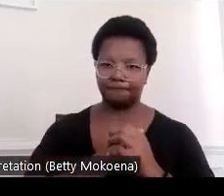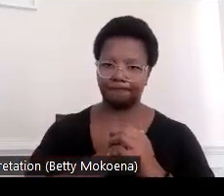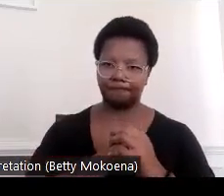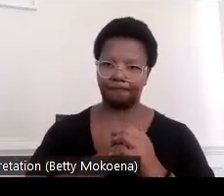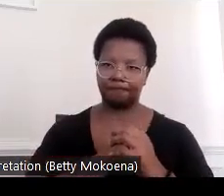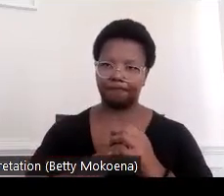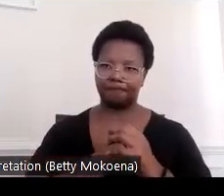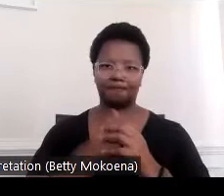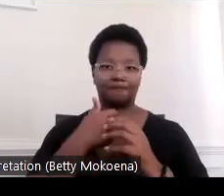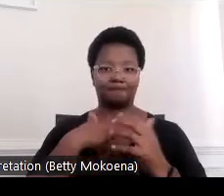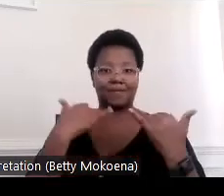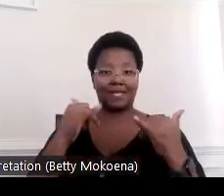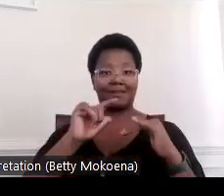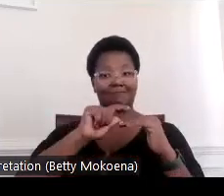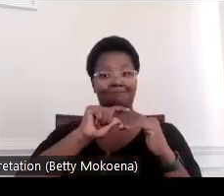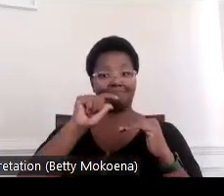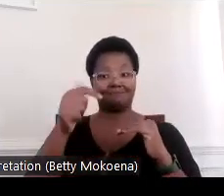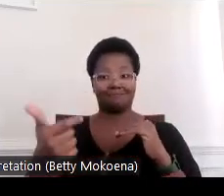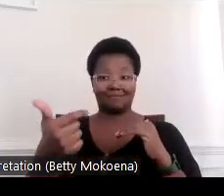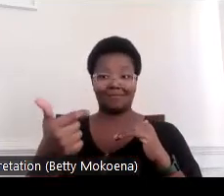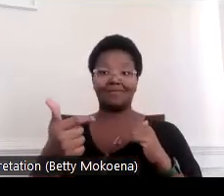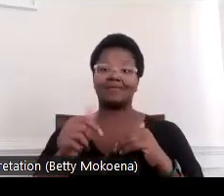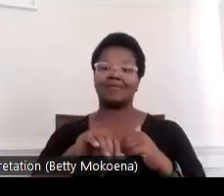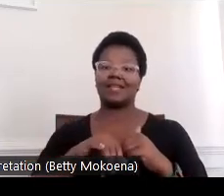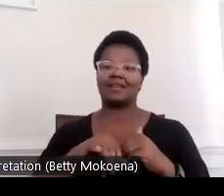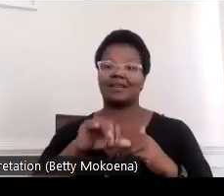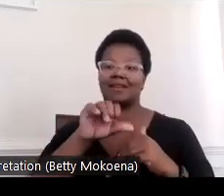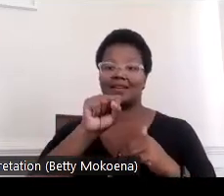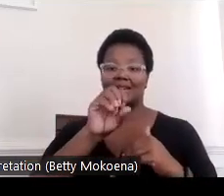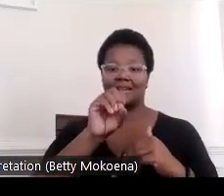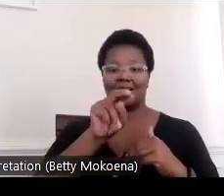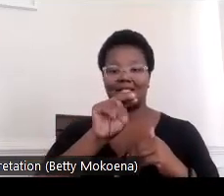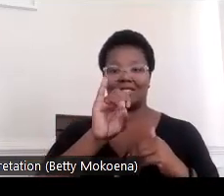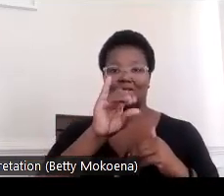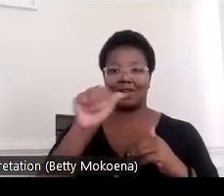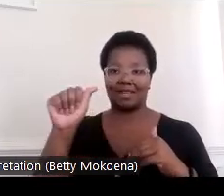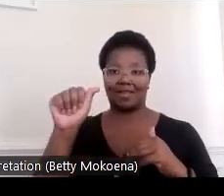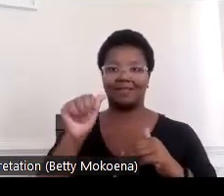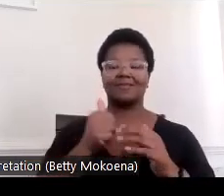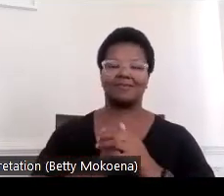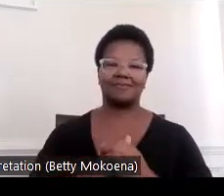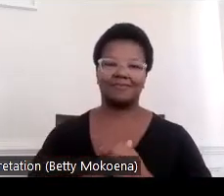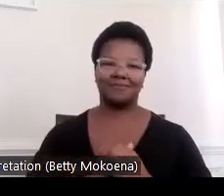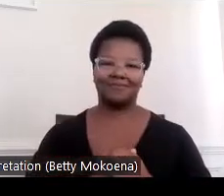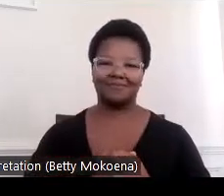informada y ahora Quiero cederle la palabra a Sonia